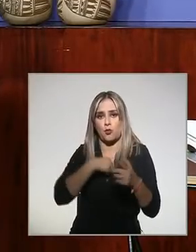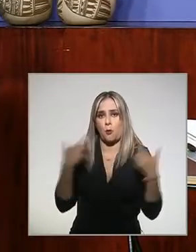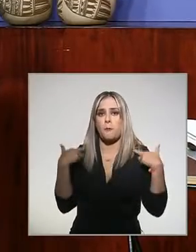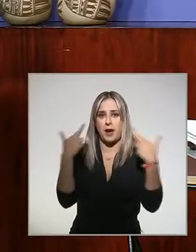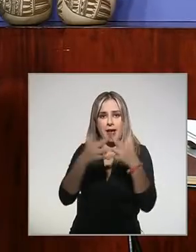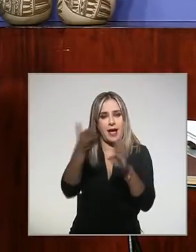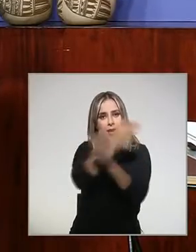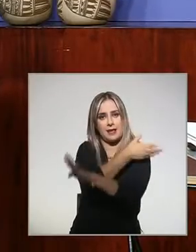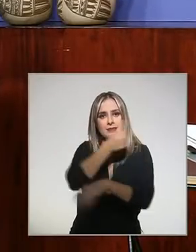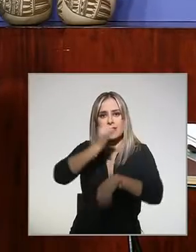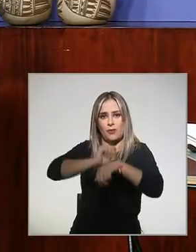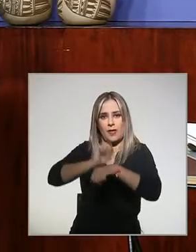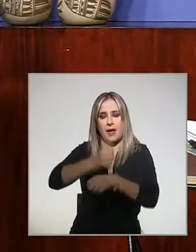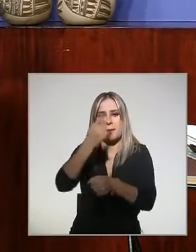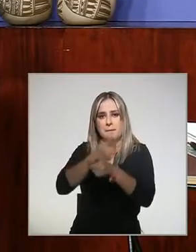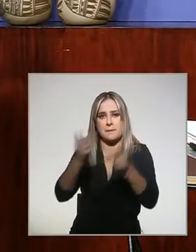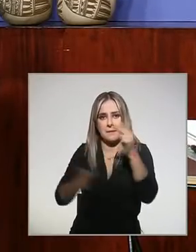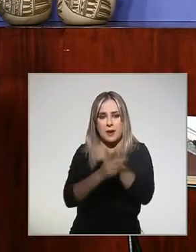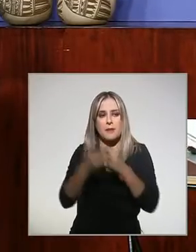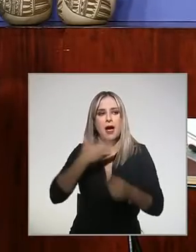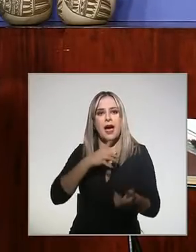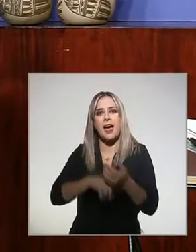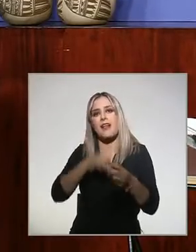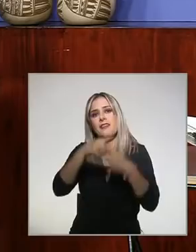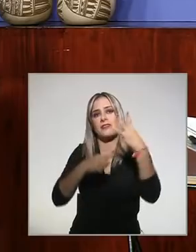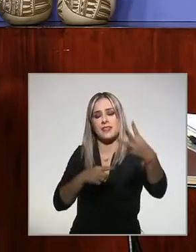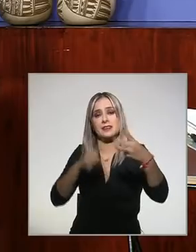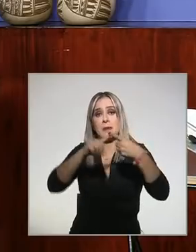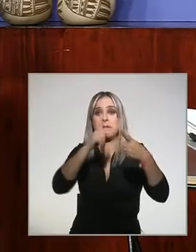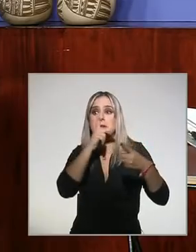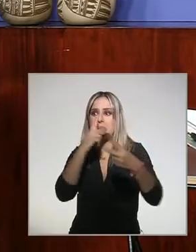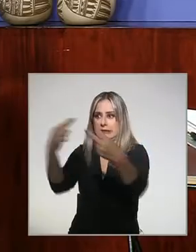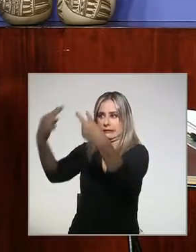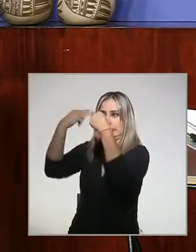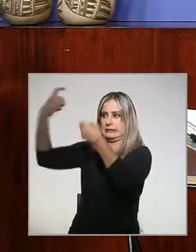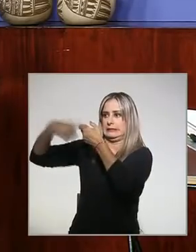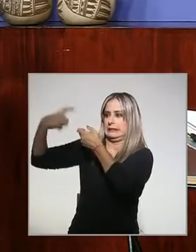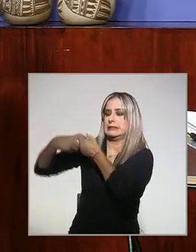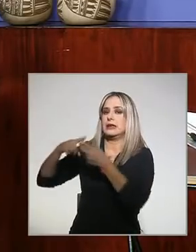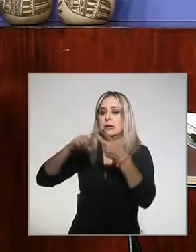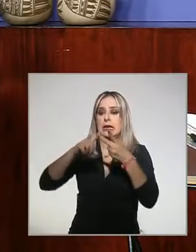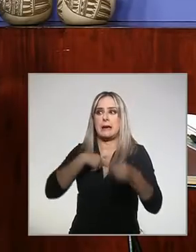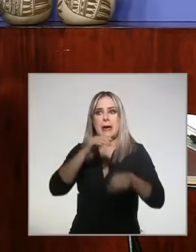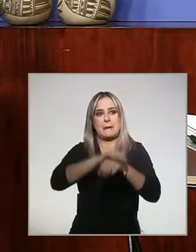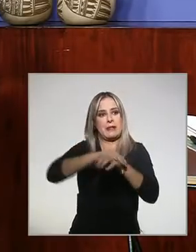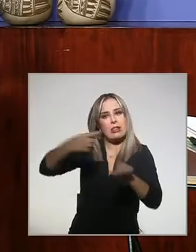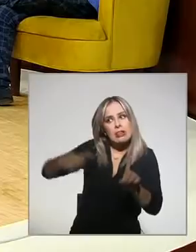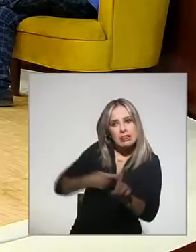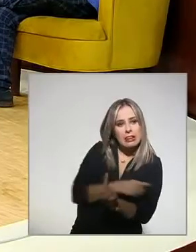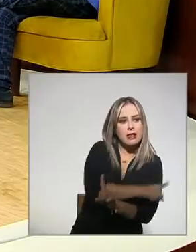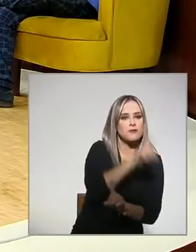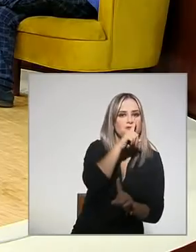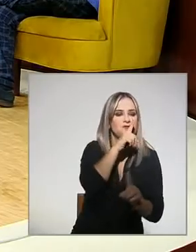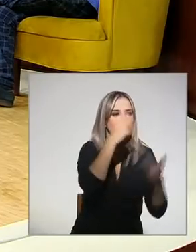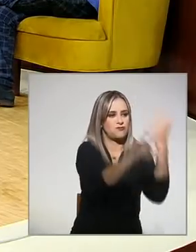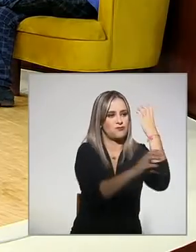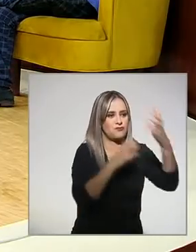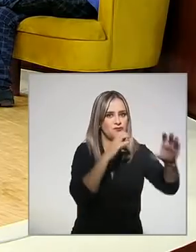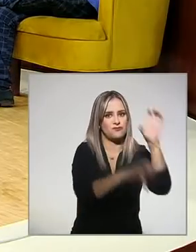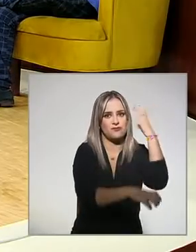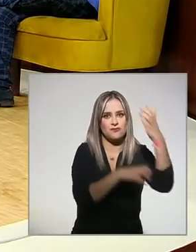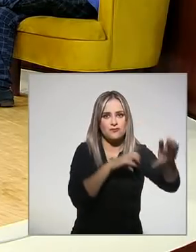constantemente tenían tres perfiles. Claro. ¿Sale? Sí. El de los papás, el de los amigos y otro donde compartían para imágenes.